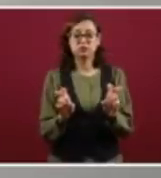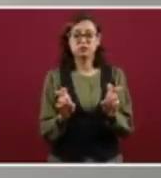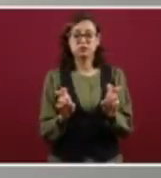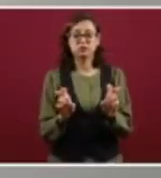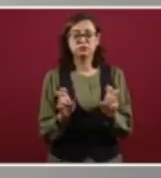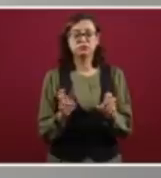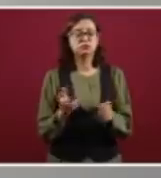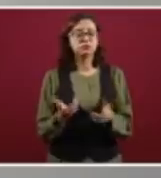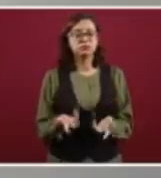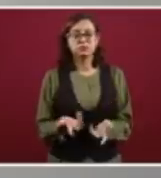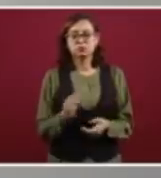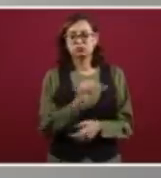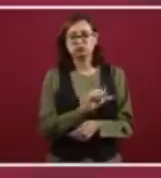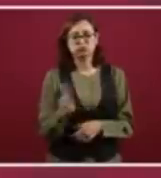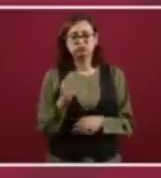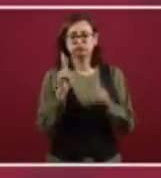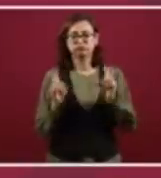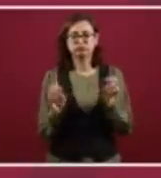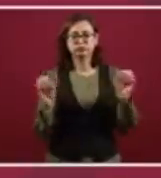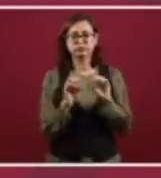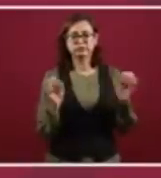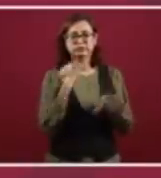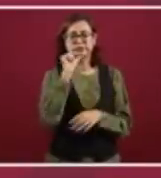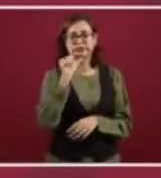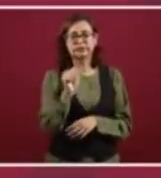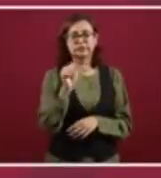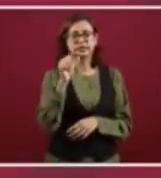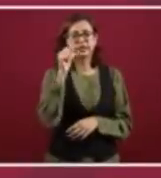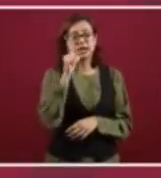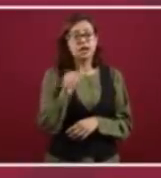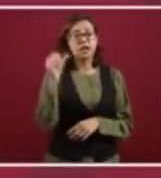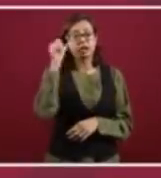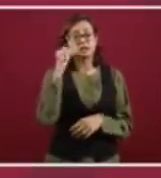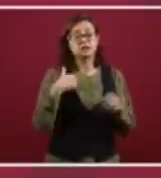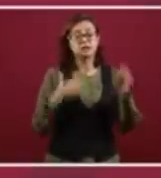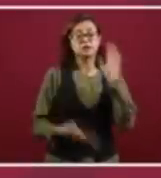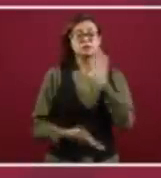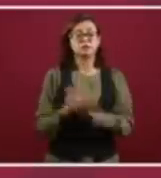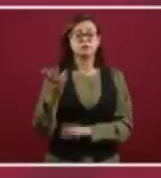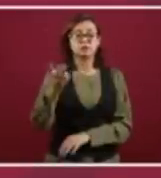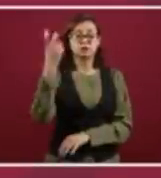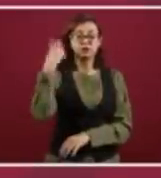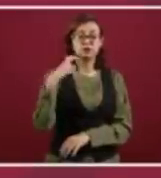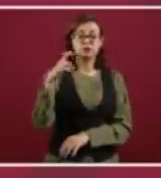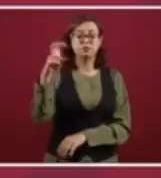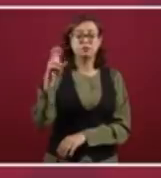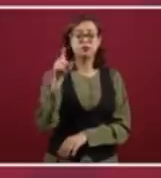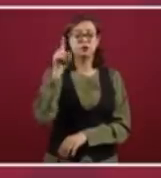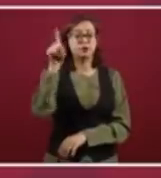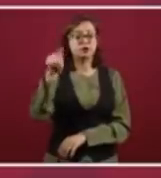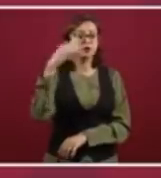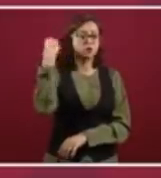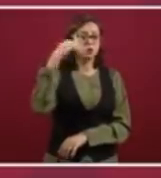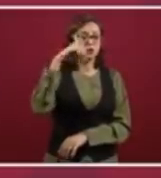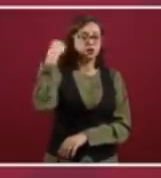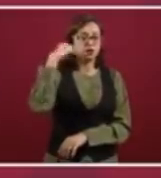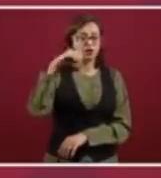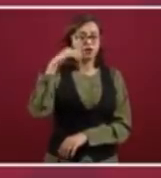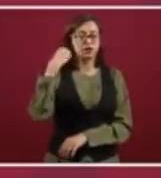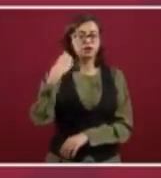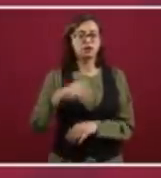no hay otro tema. Ayer hicimos una gira por la costa de Oaxaca,